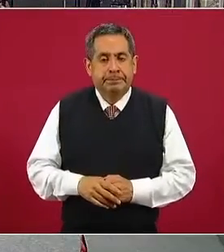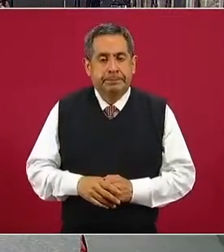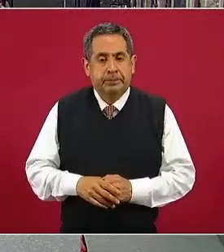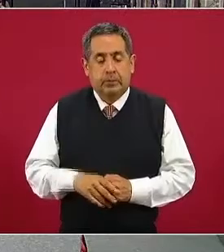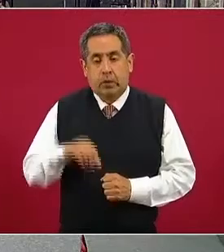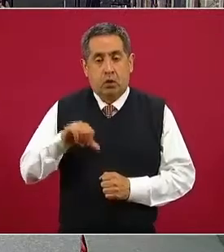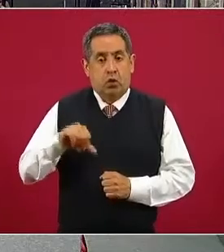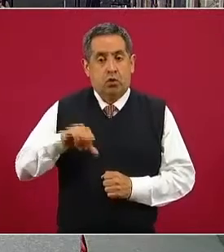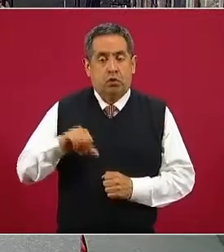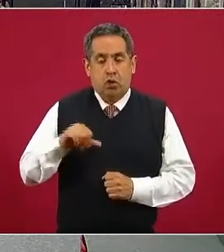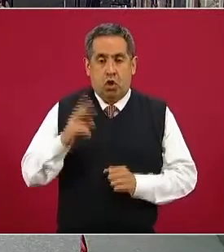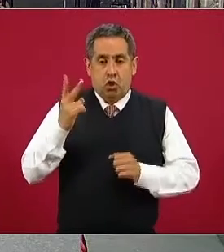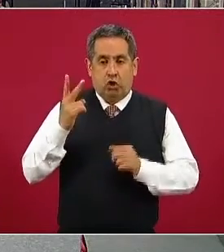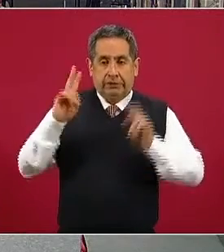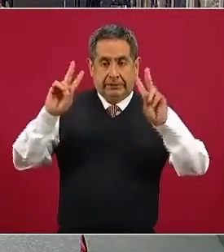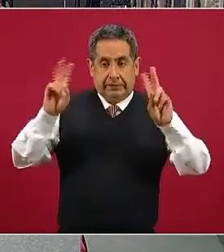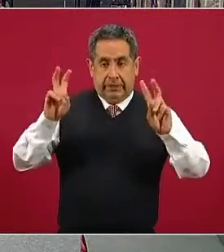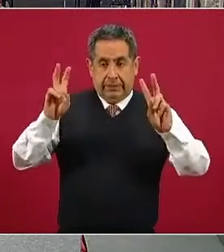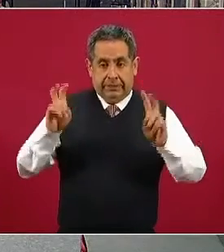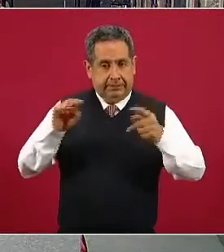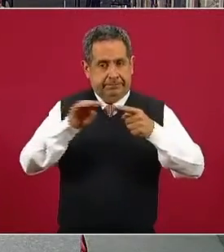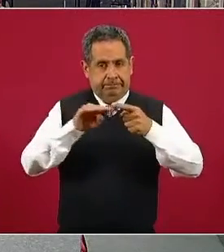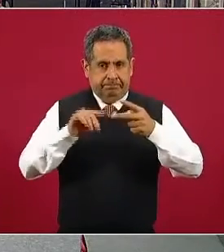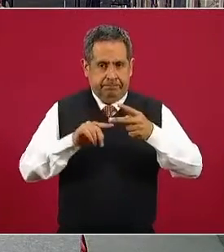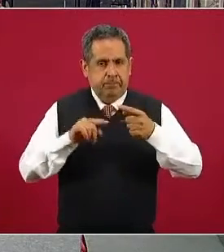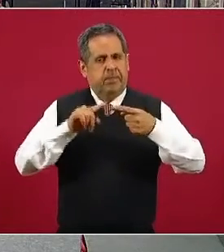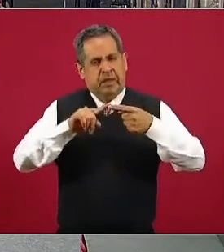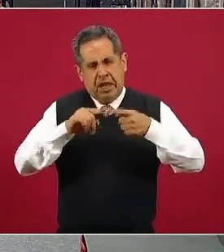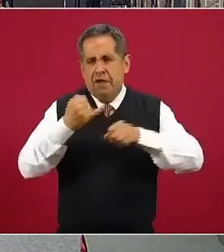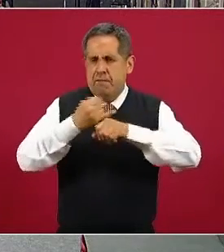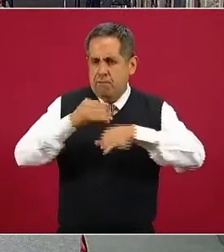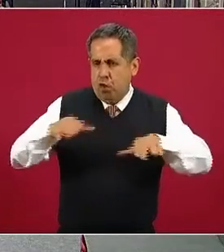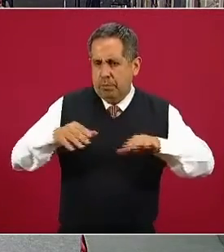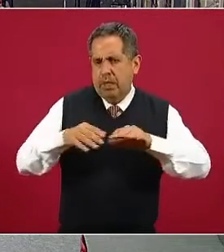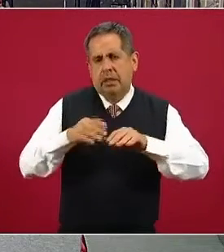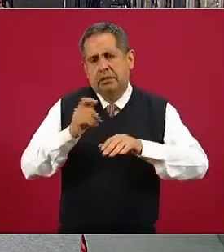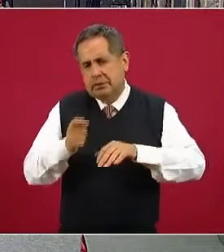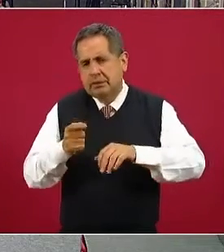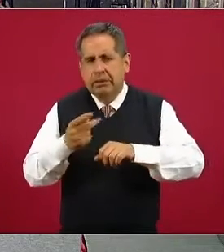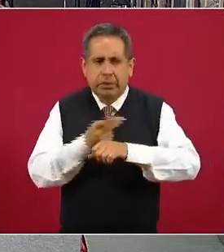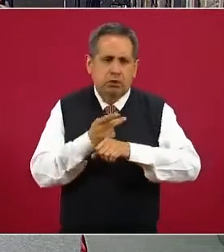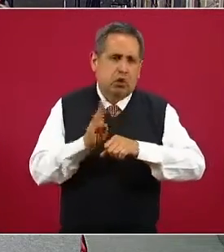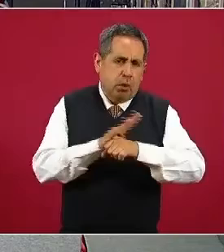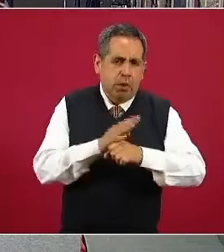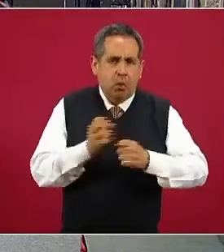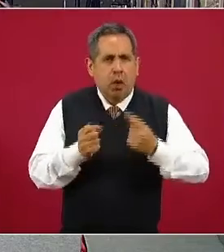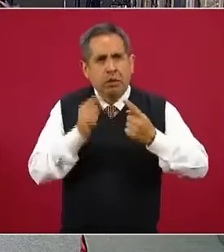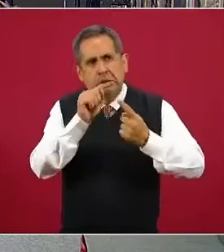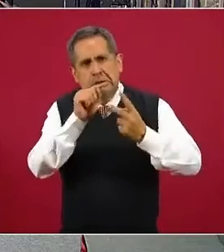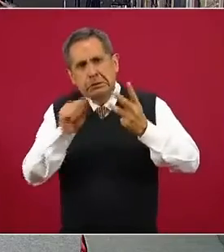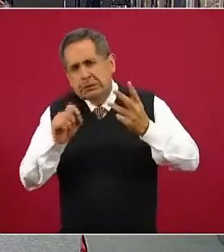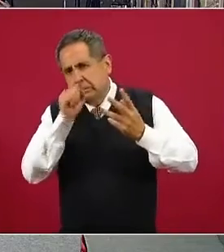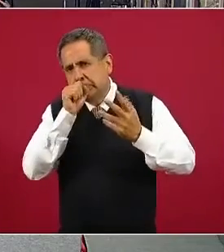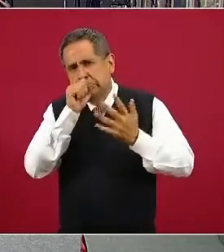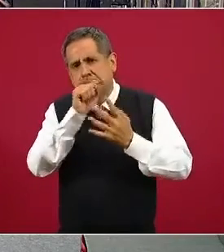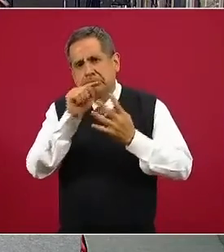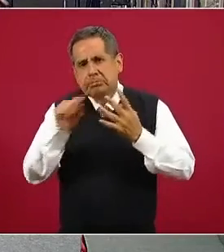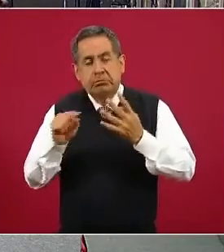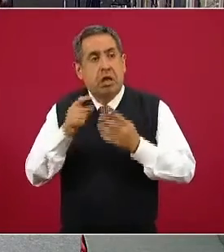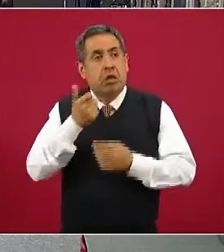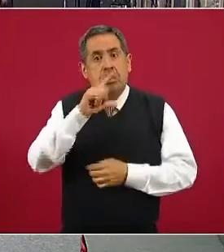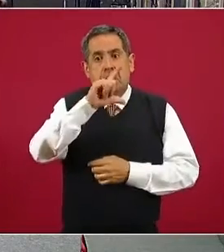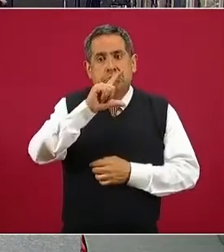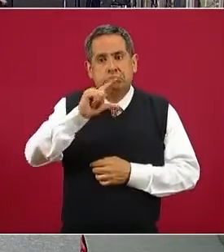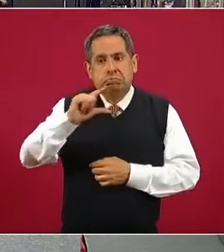Hoy tendremos dos temas de interés: el informe técnico COVID, en donde comentaremos sobre algunos de los indicadores de reducción de